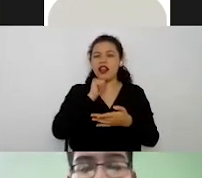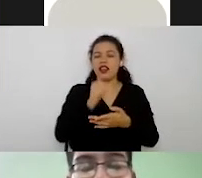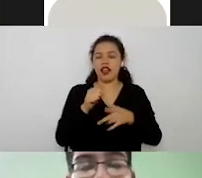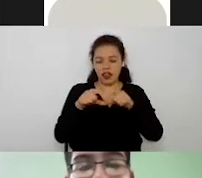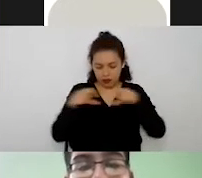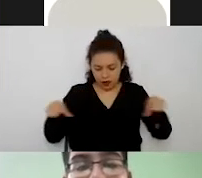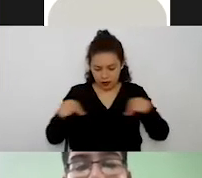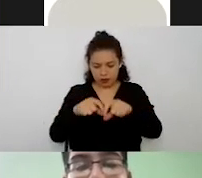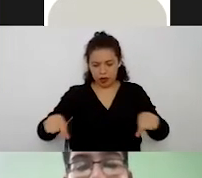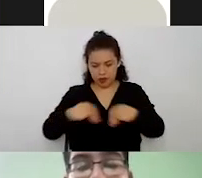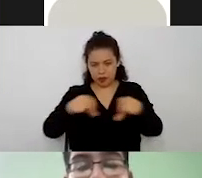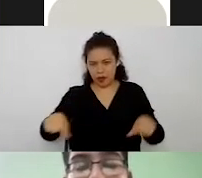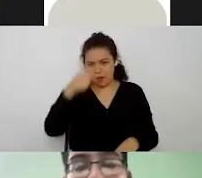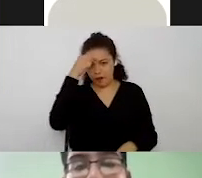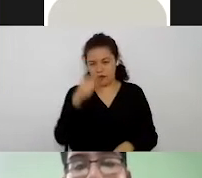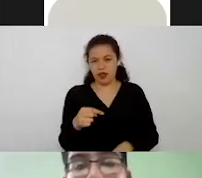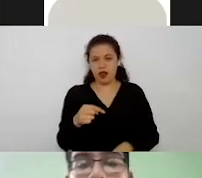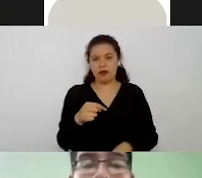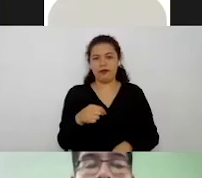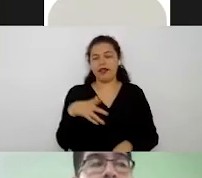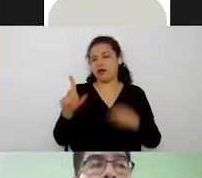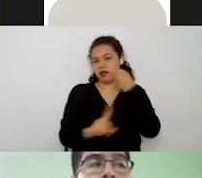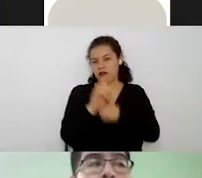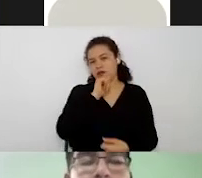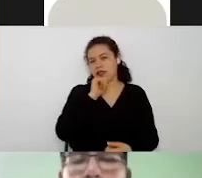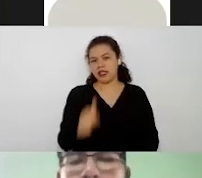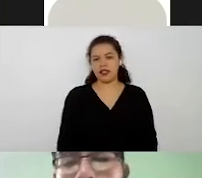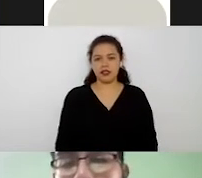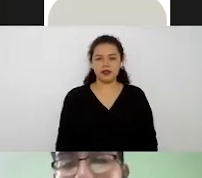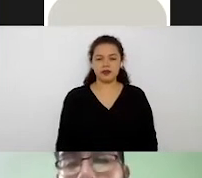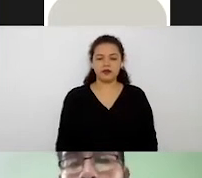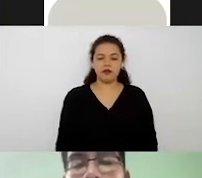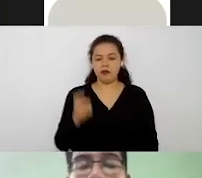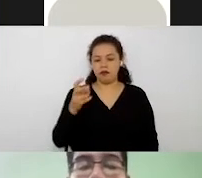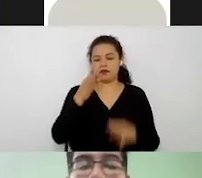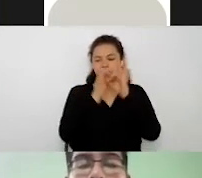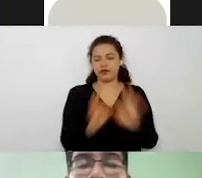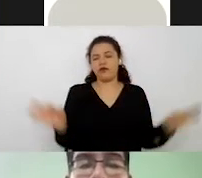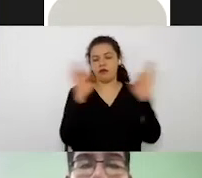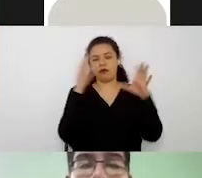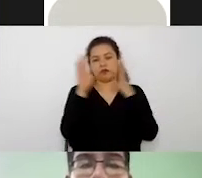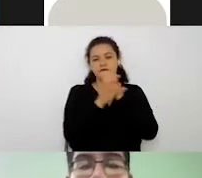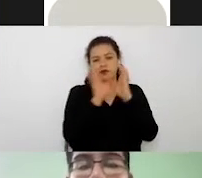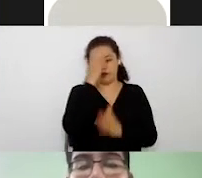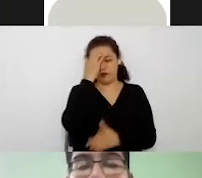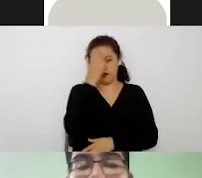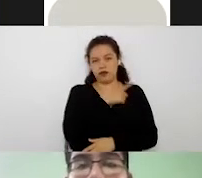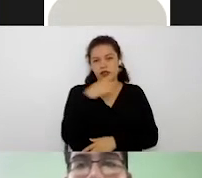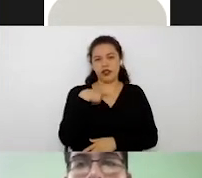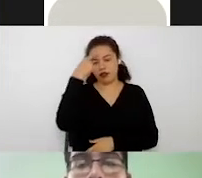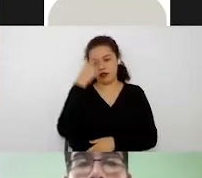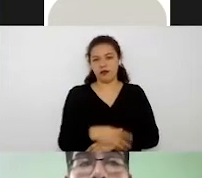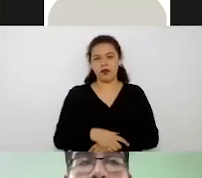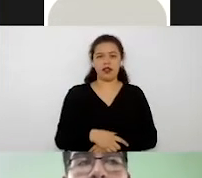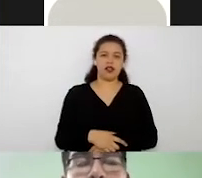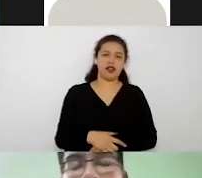en los frentes para que no haya ningún problema. Entonces, es importante conocer todo este tipo de cosas para que nosotros, en